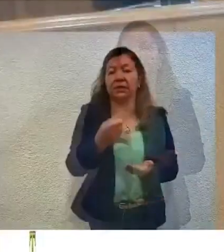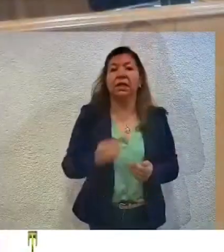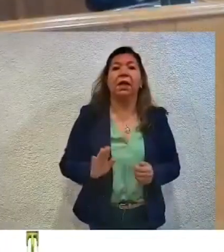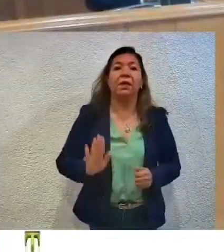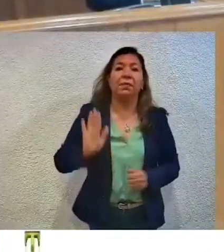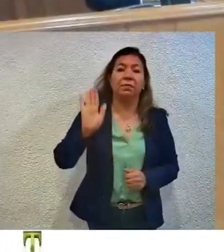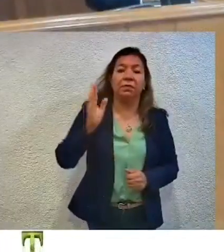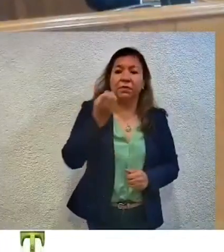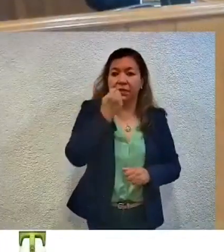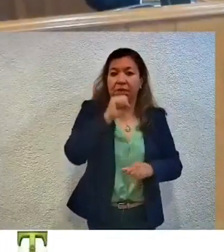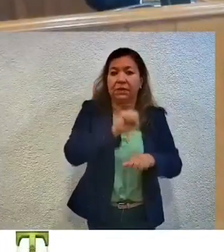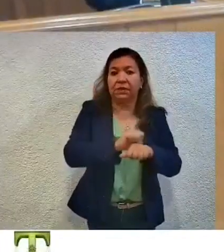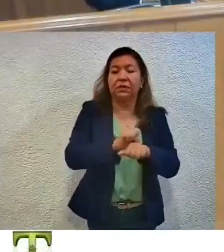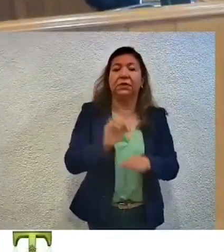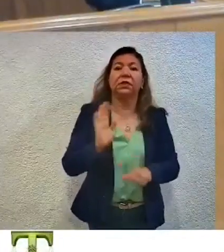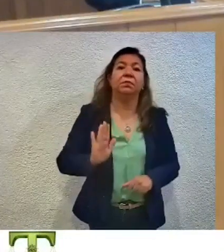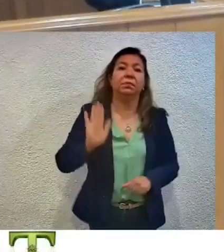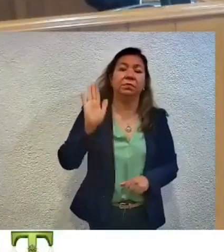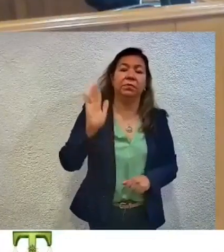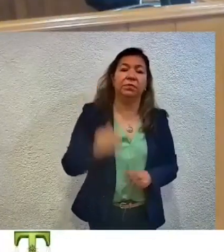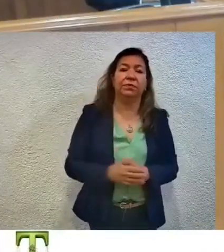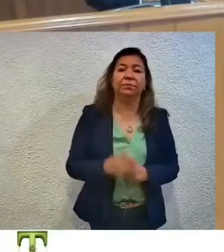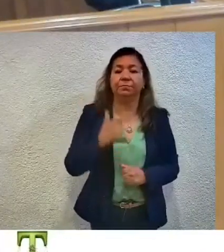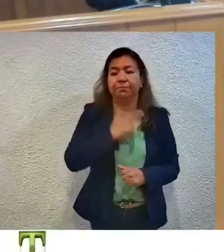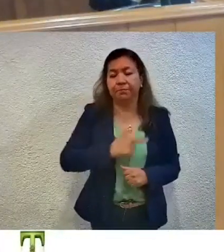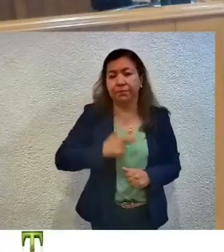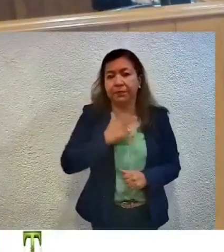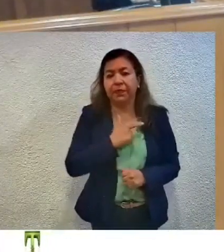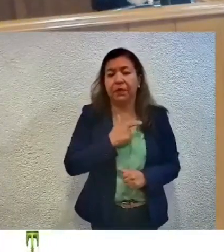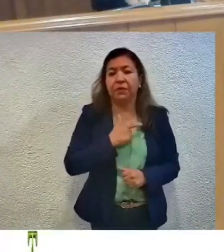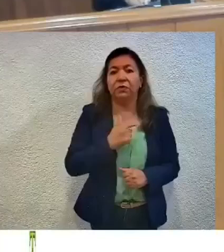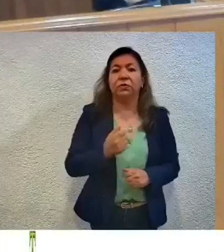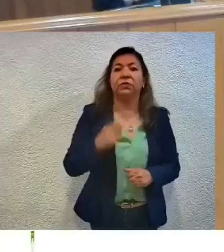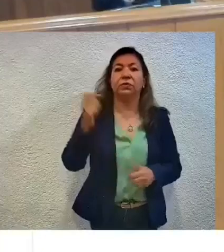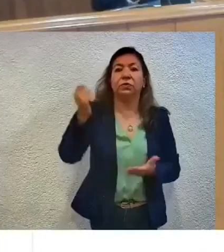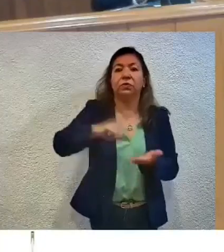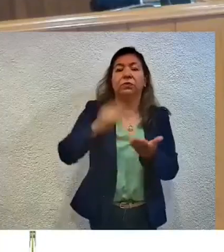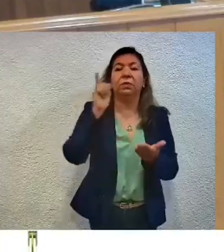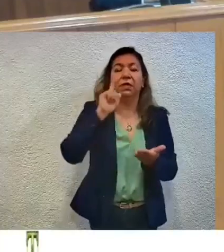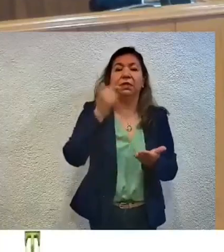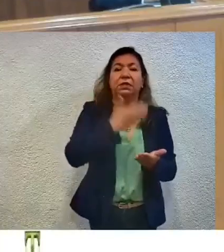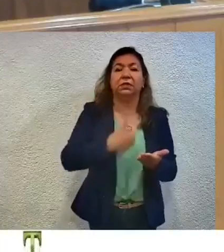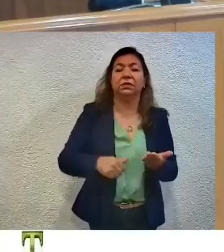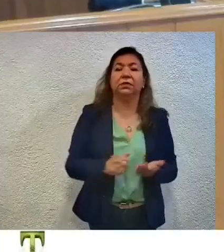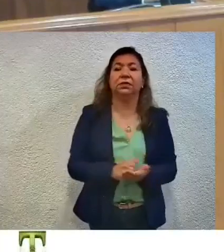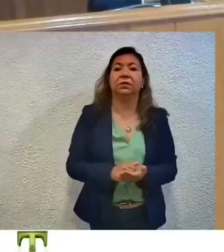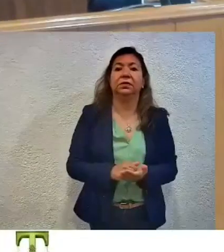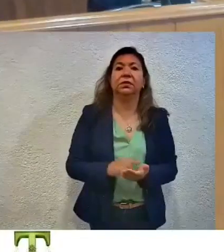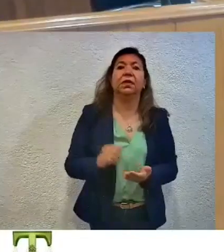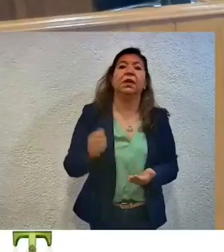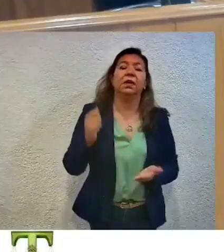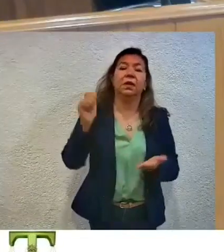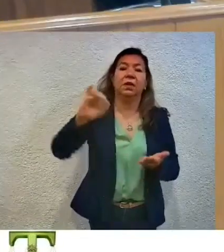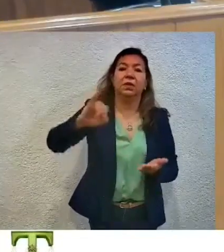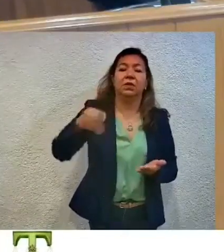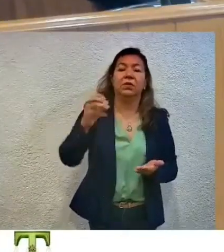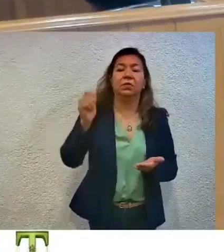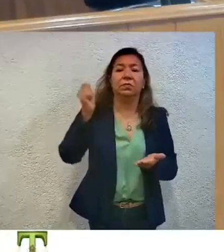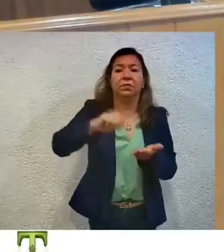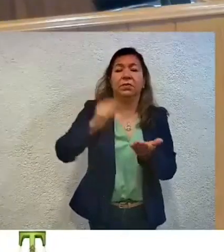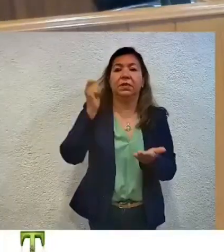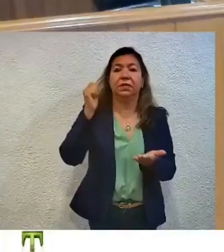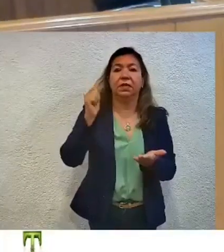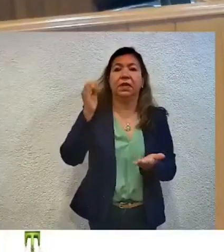No habiendo comentarios al respecto, secretaria, tome la votación, por favor. Con gusto, magistrada presidenta. Magistrado José Inés Betancur Salgado.